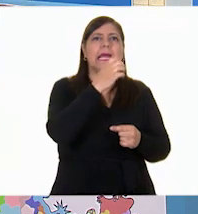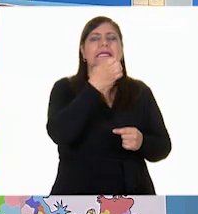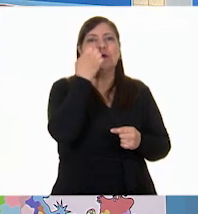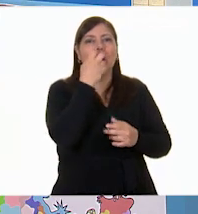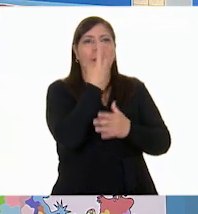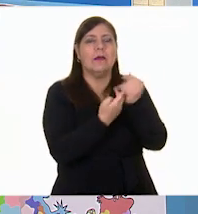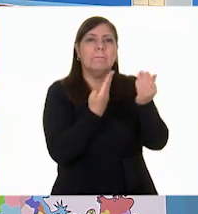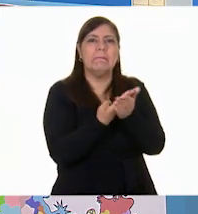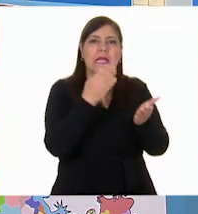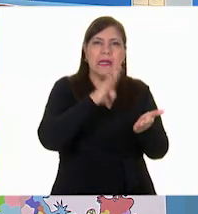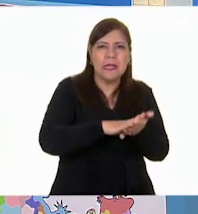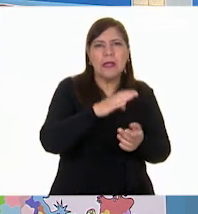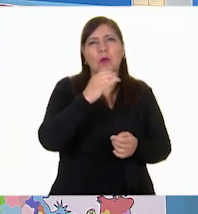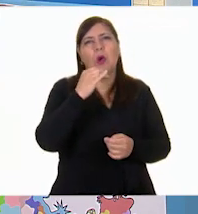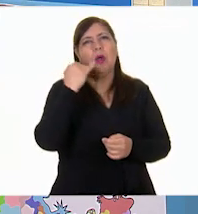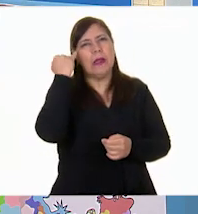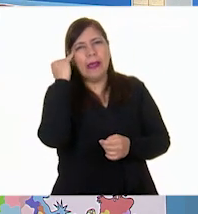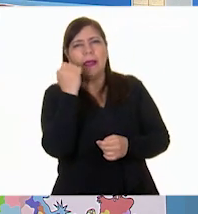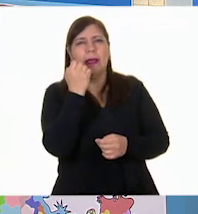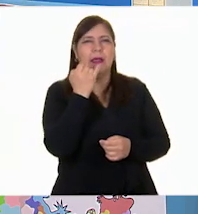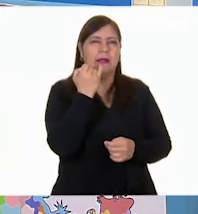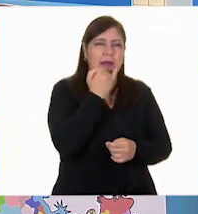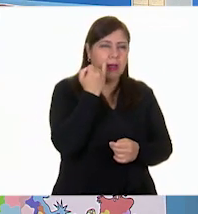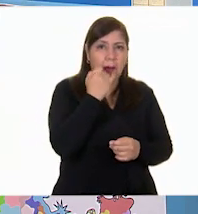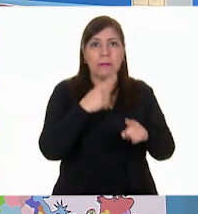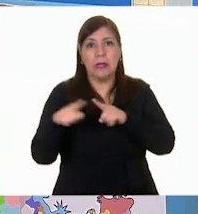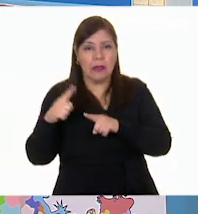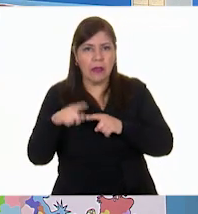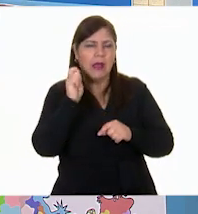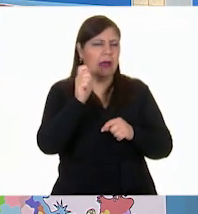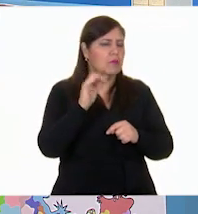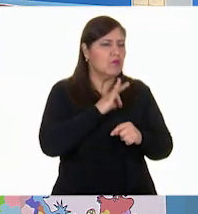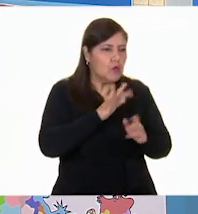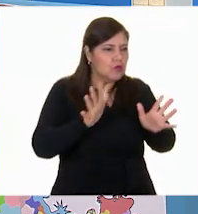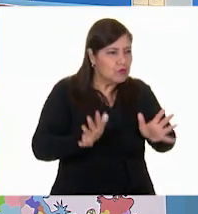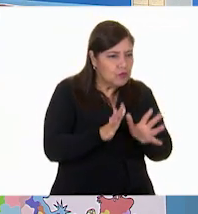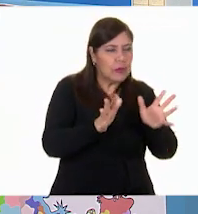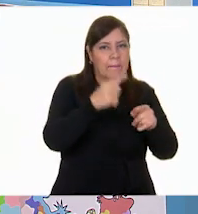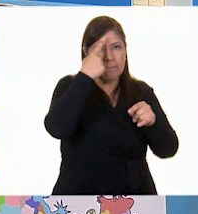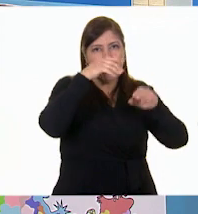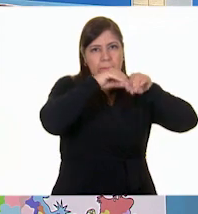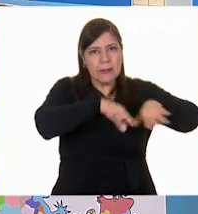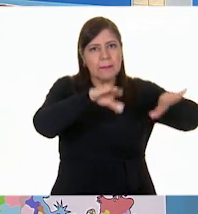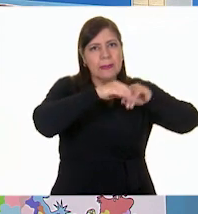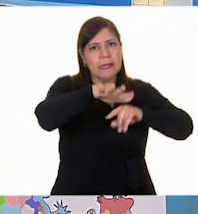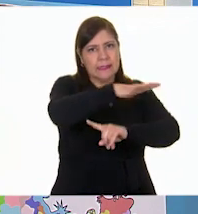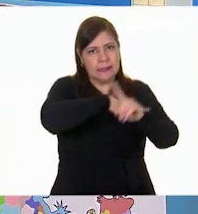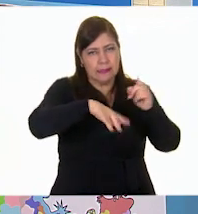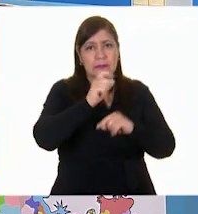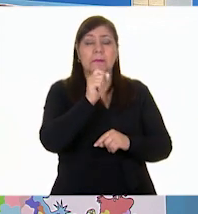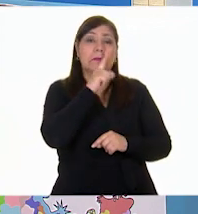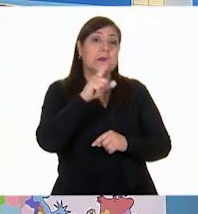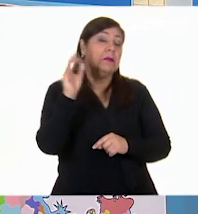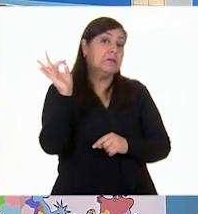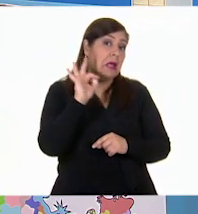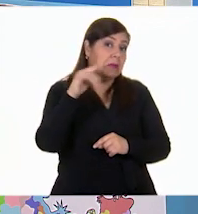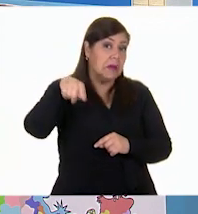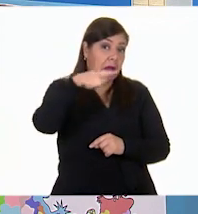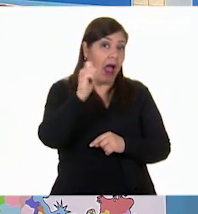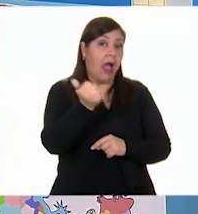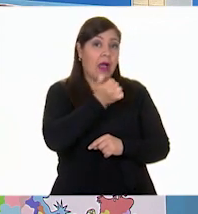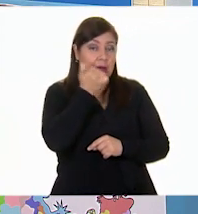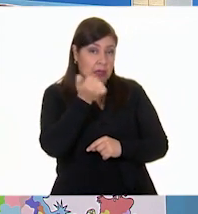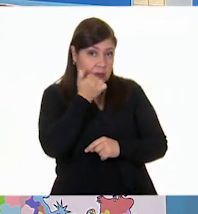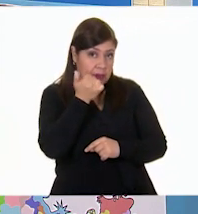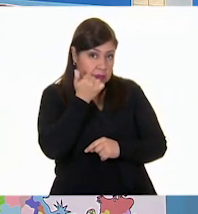bilingües y promover que se difundan este tipo de acciones en los distintos medios. Tal vez a nuestros estudiantes en casa les llame